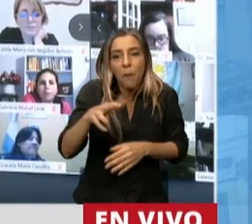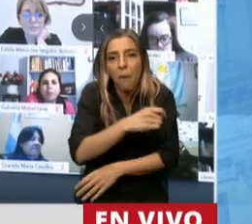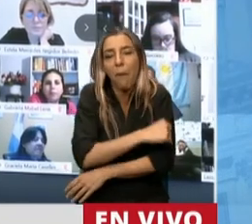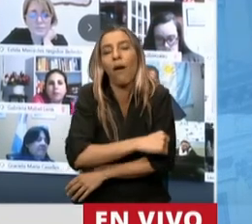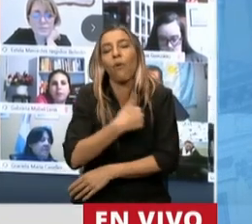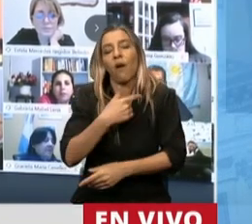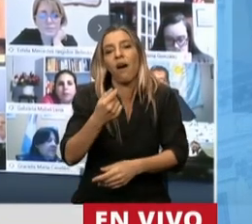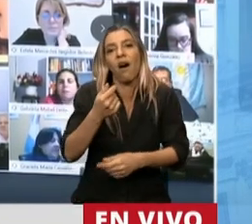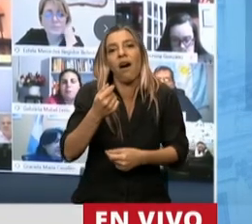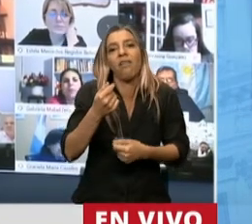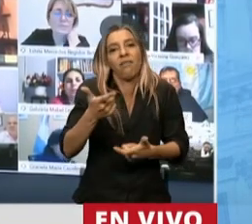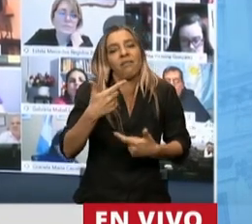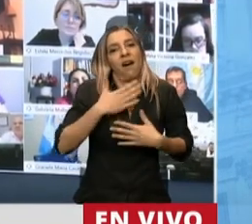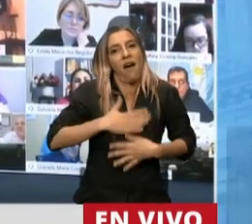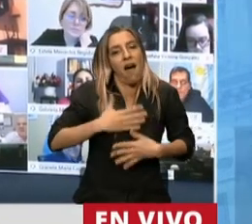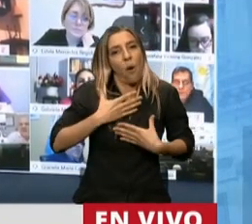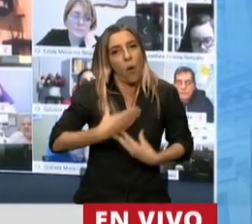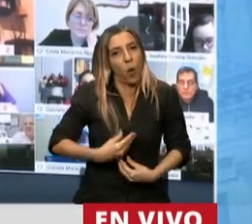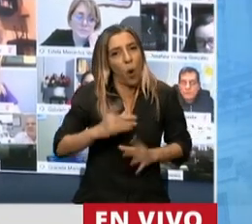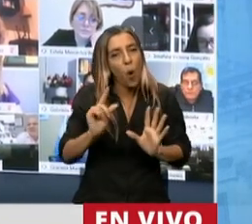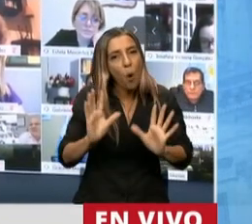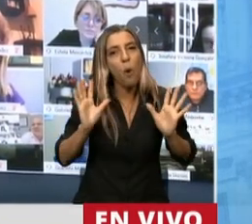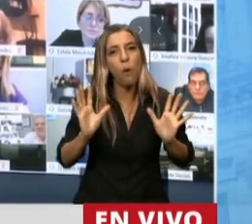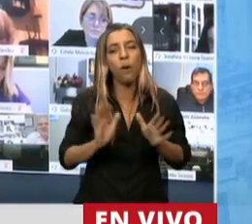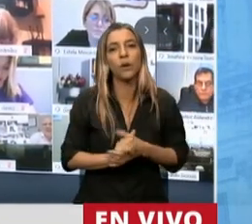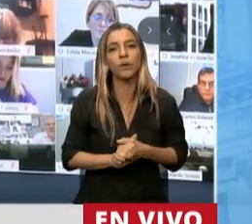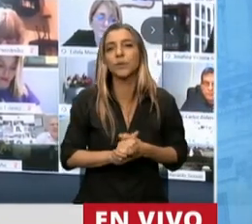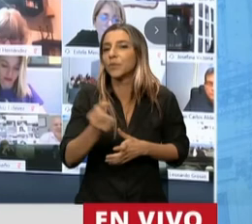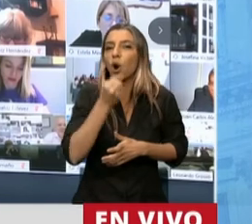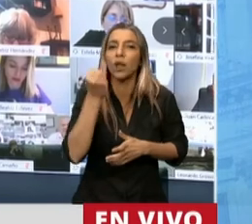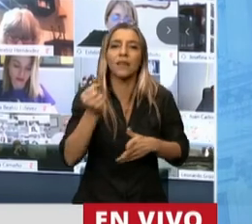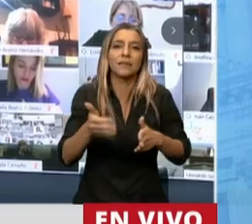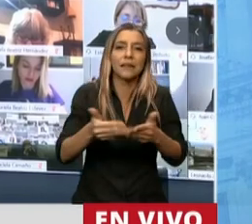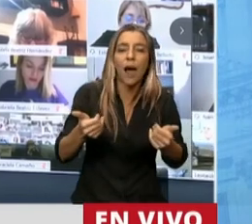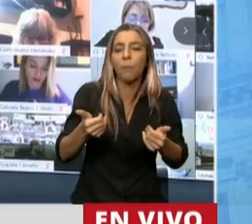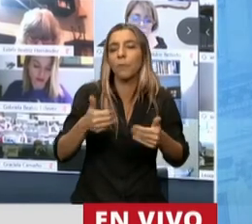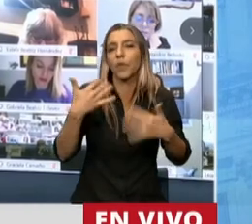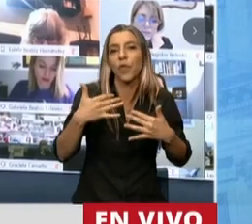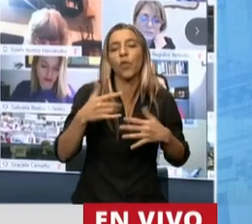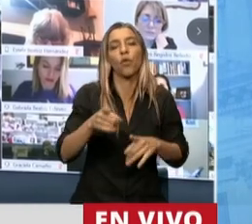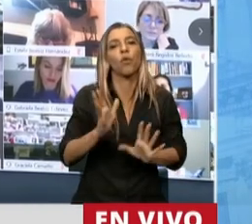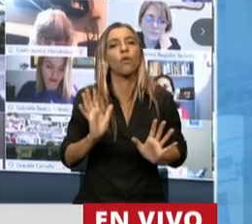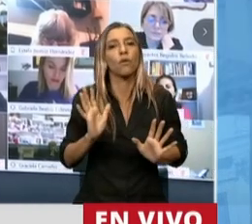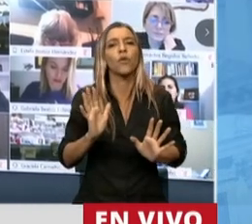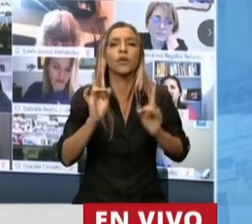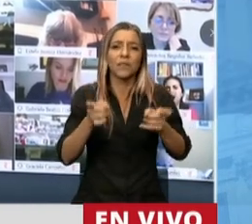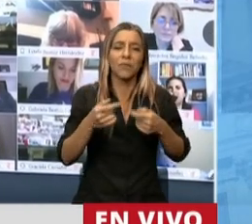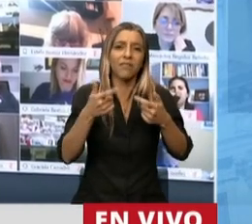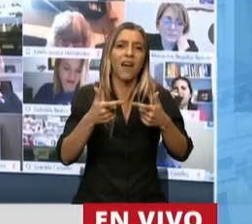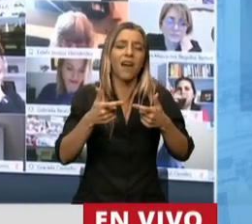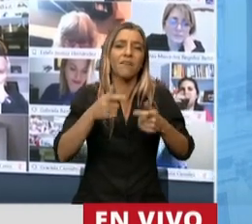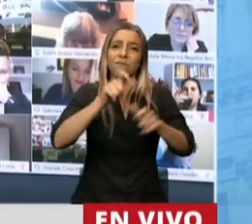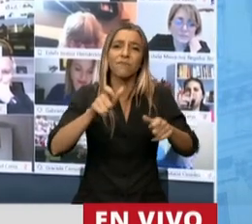la vacuna y tratar de que llegue lo más rápido posible y que llegue a la mayor cantidad de